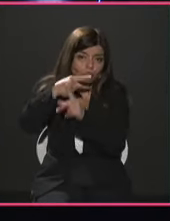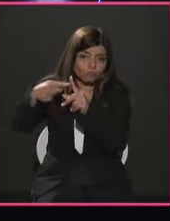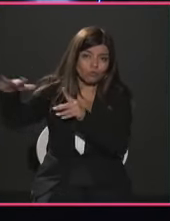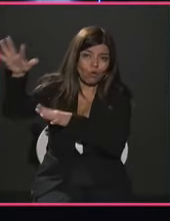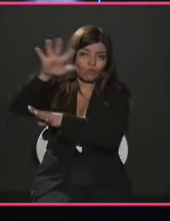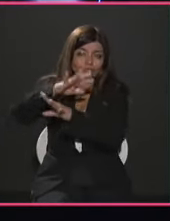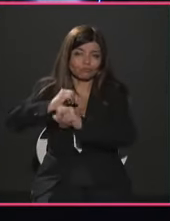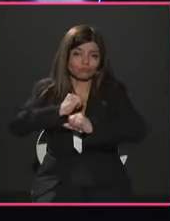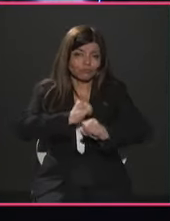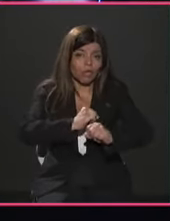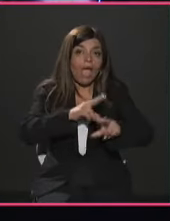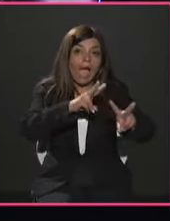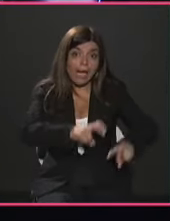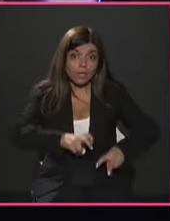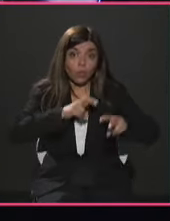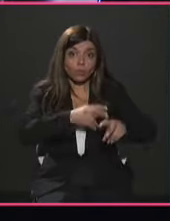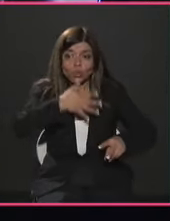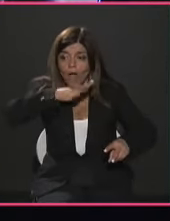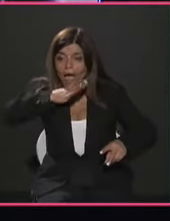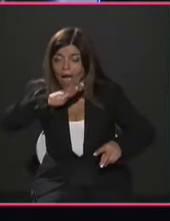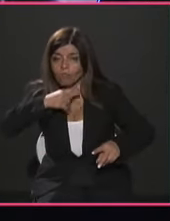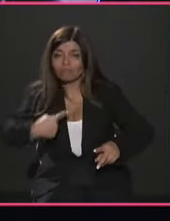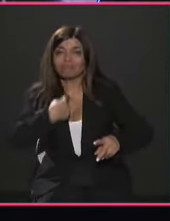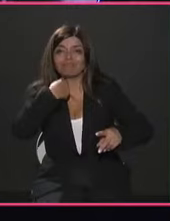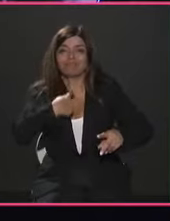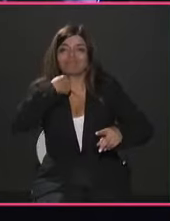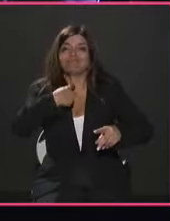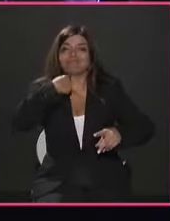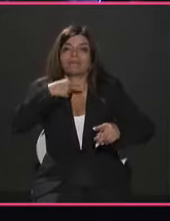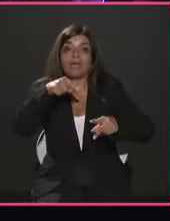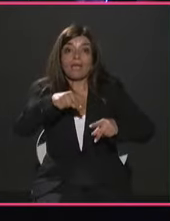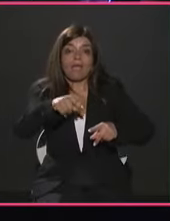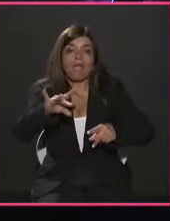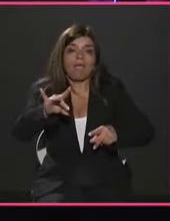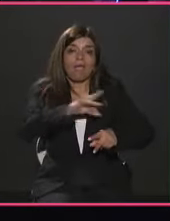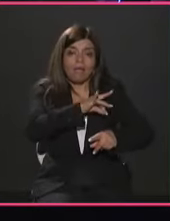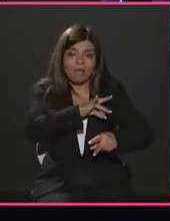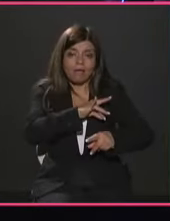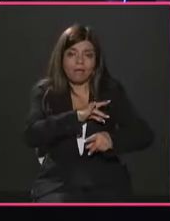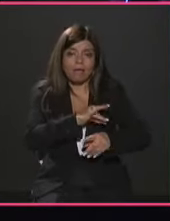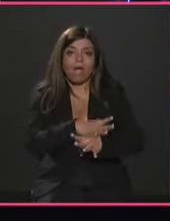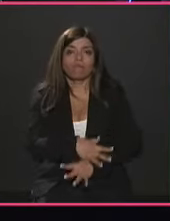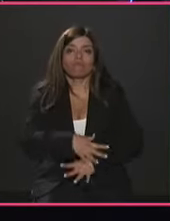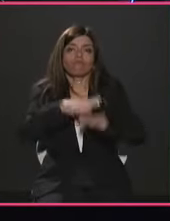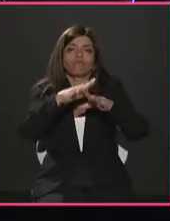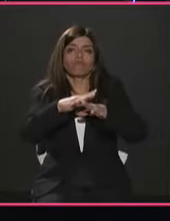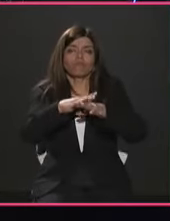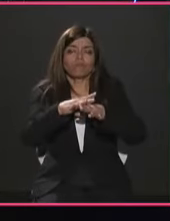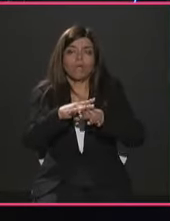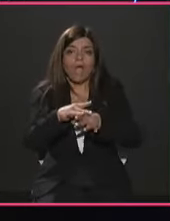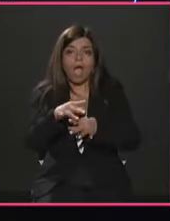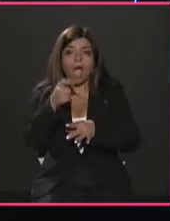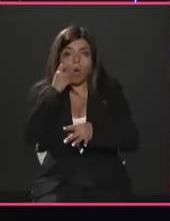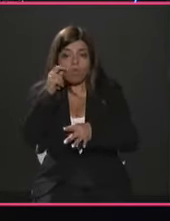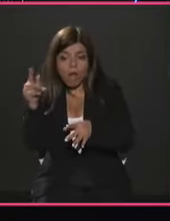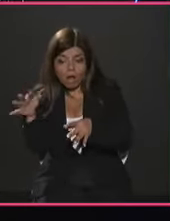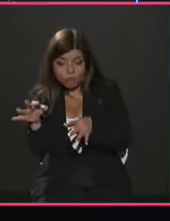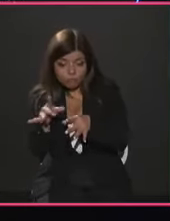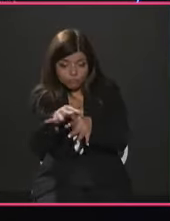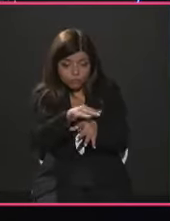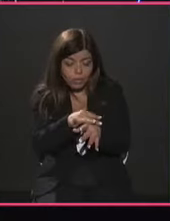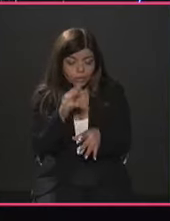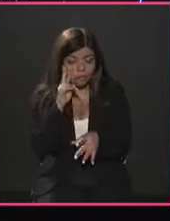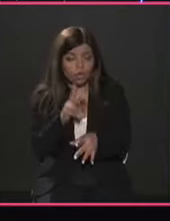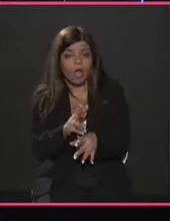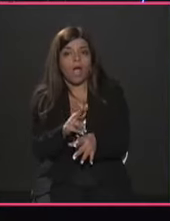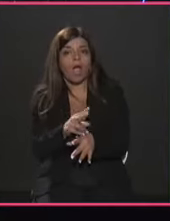uso de agricultura encontramos muchos aumento en patógenos humanos lo cual nos muestra el impacto que